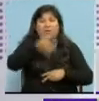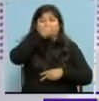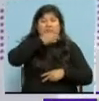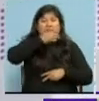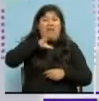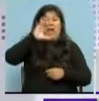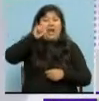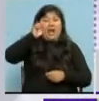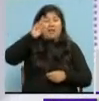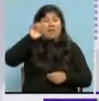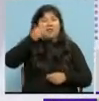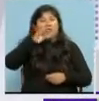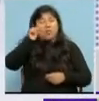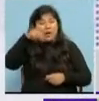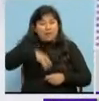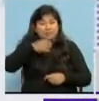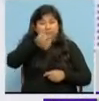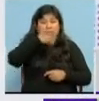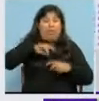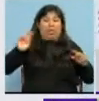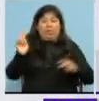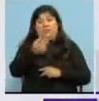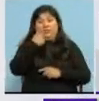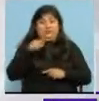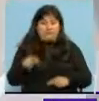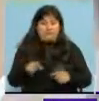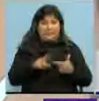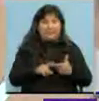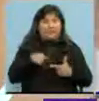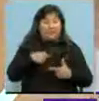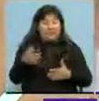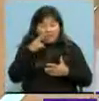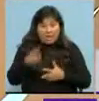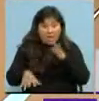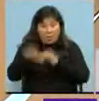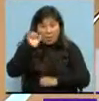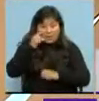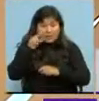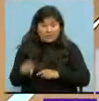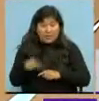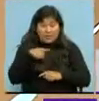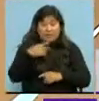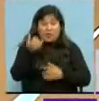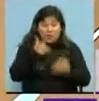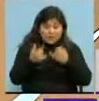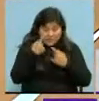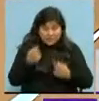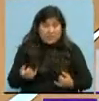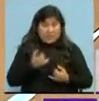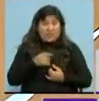entre que nosotros recibimos la información y llegamos a este lugar y todo no pudimos